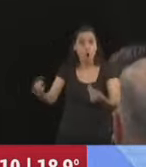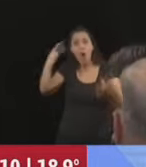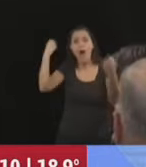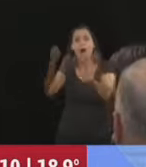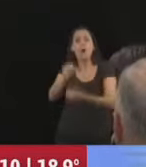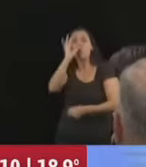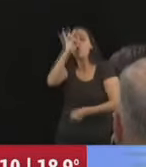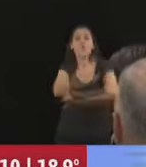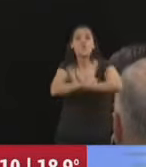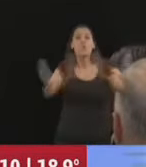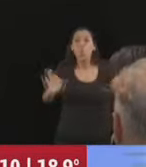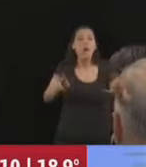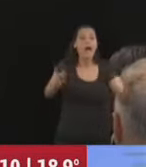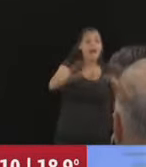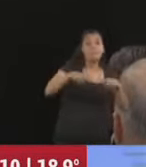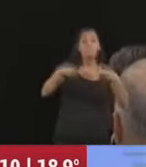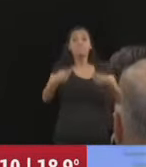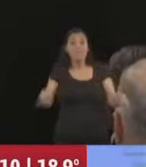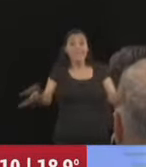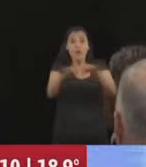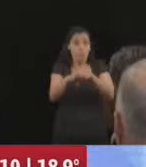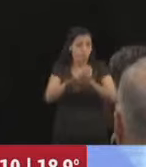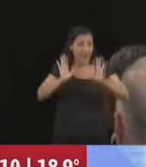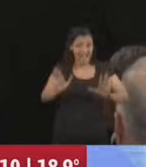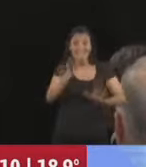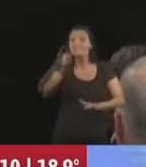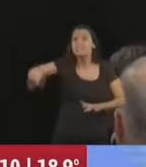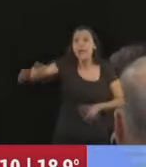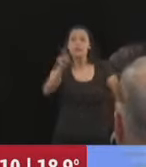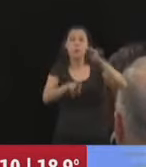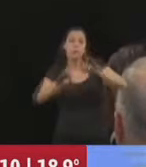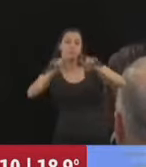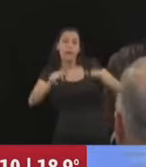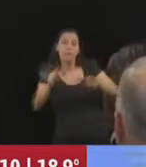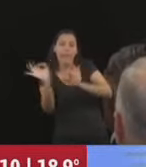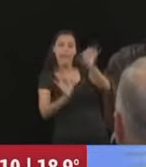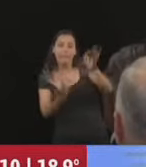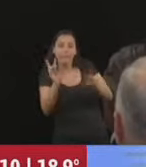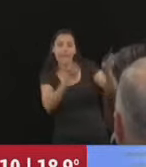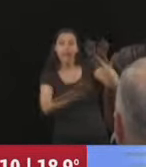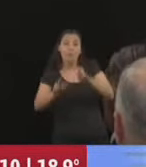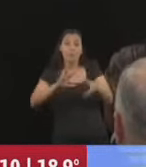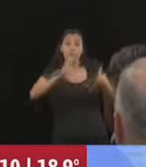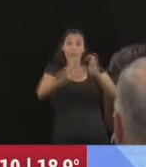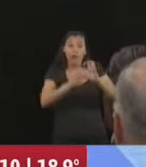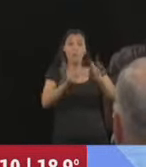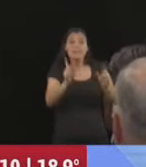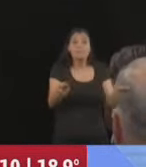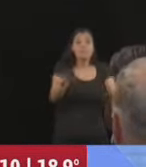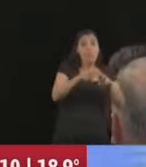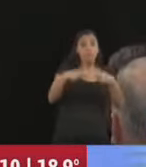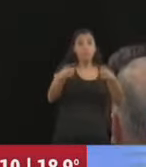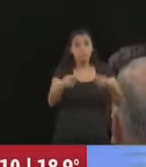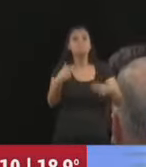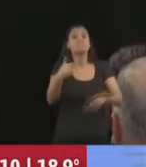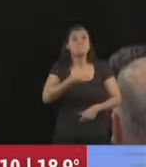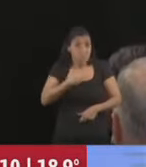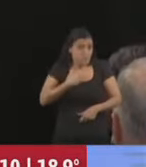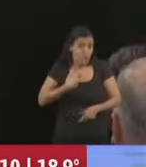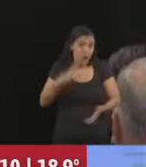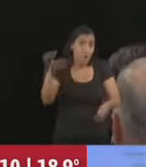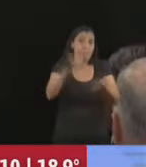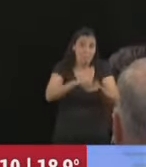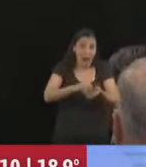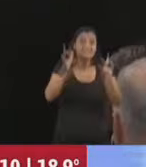A ver, ahí tenemos una dificultad de sonido. Sí, mientras tanto, le proponemos al gobernador Puyaro, si es que nos escucha. A ver, ahora corregimos el sonido. Gobernador,